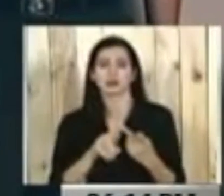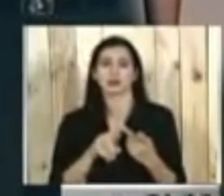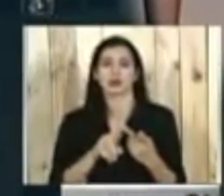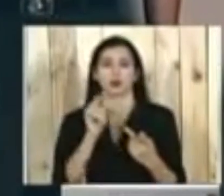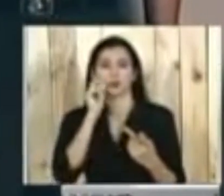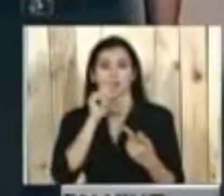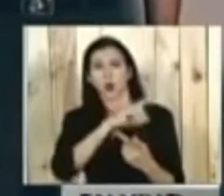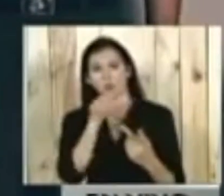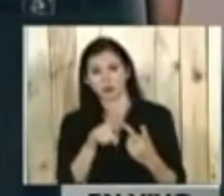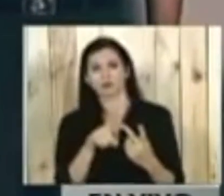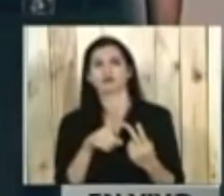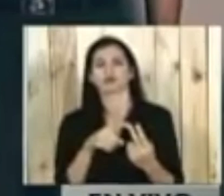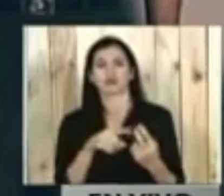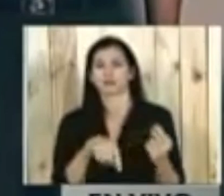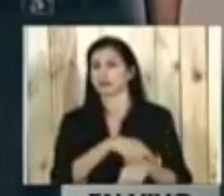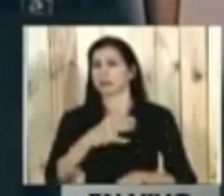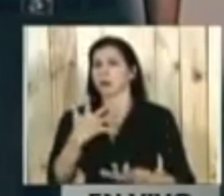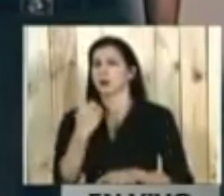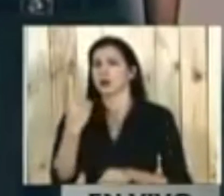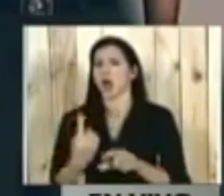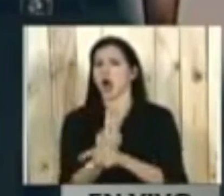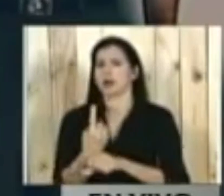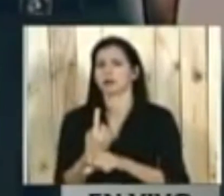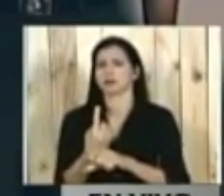una consulta interna de los partidos de derecha y se ha